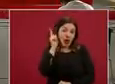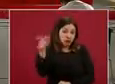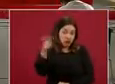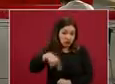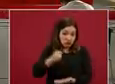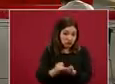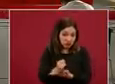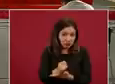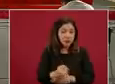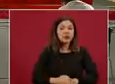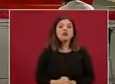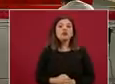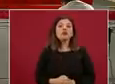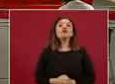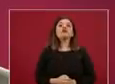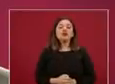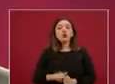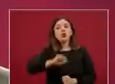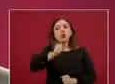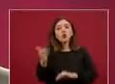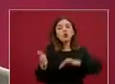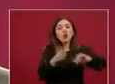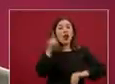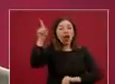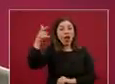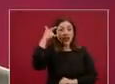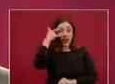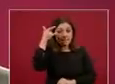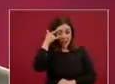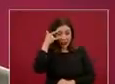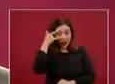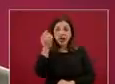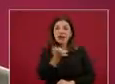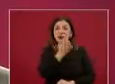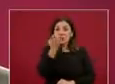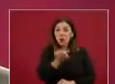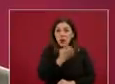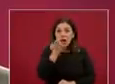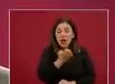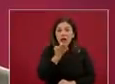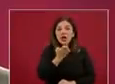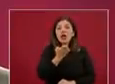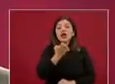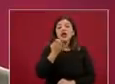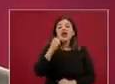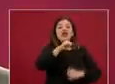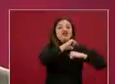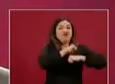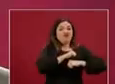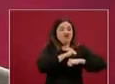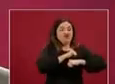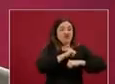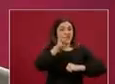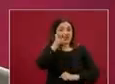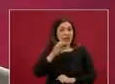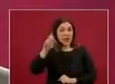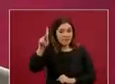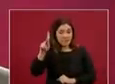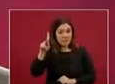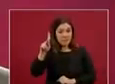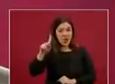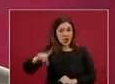respecto. Respecto a Campeche, escuelas, secretario de